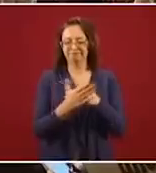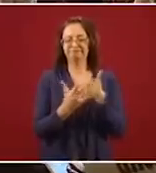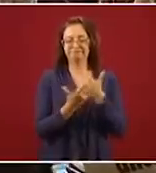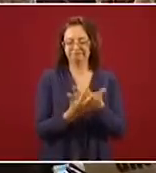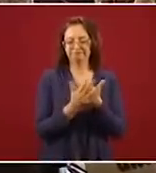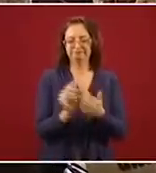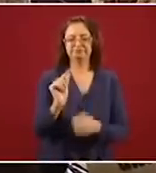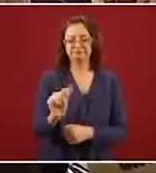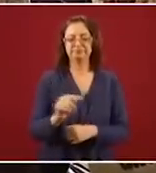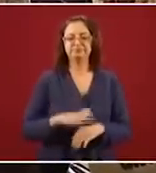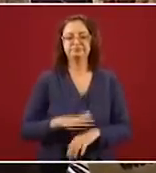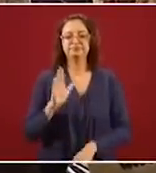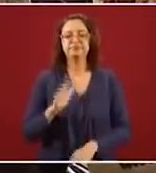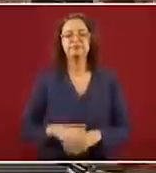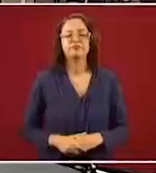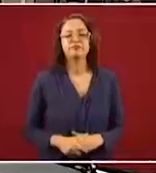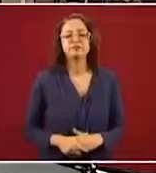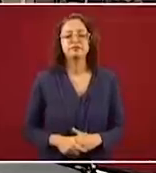esperar.